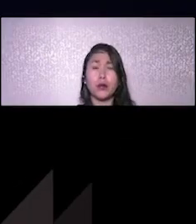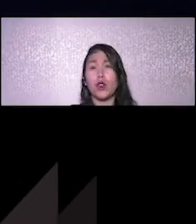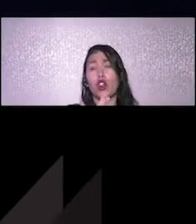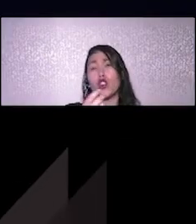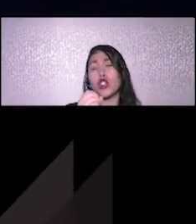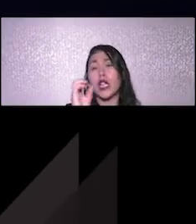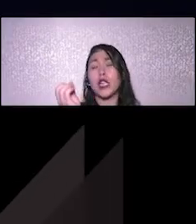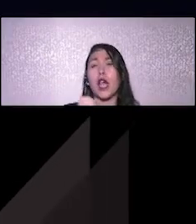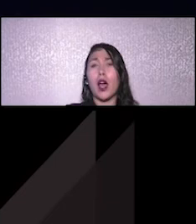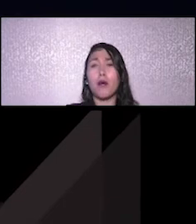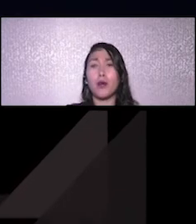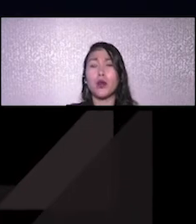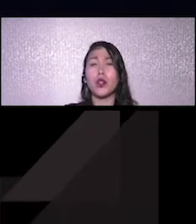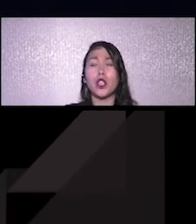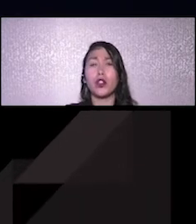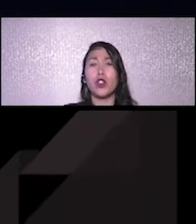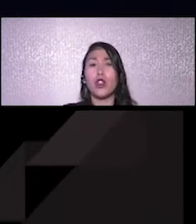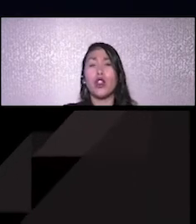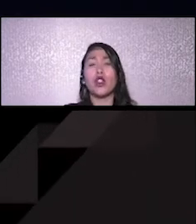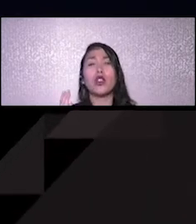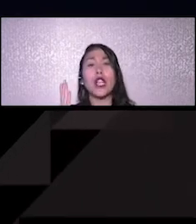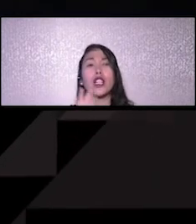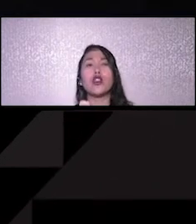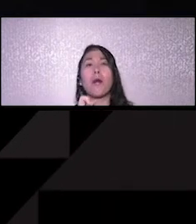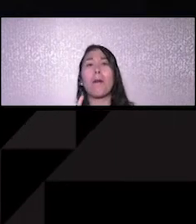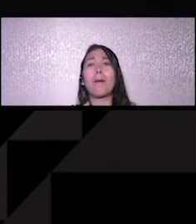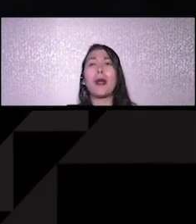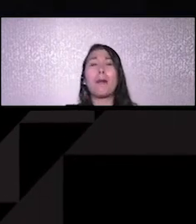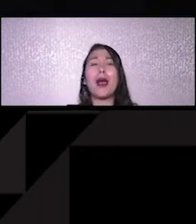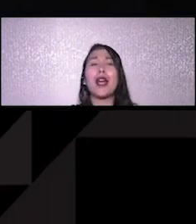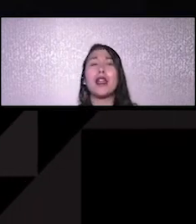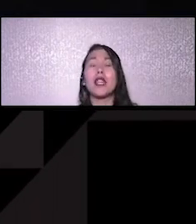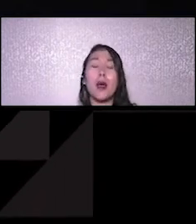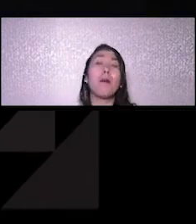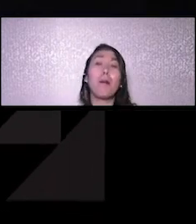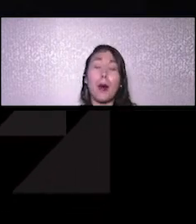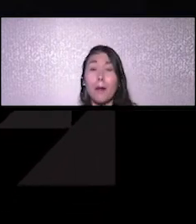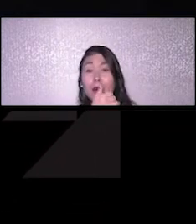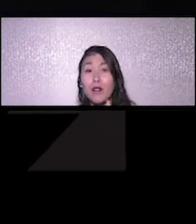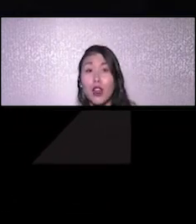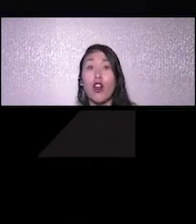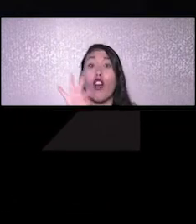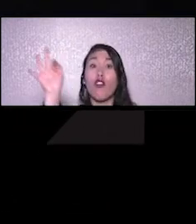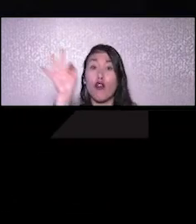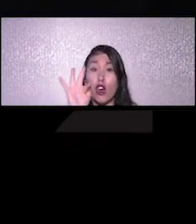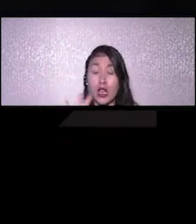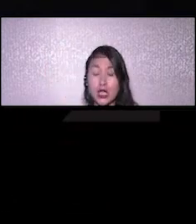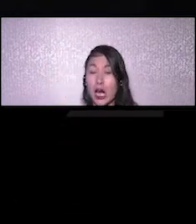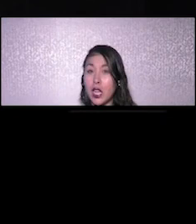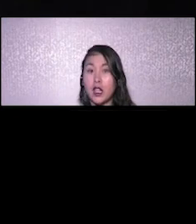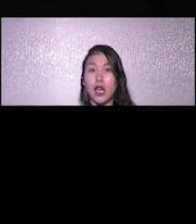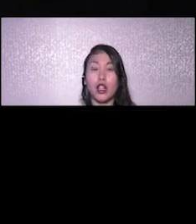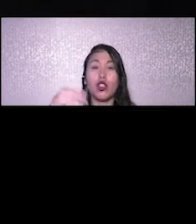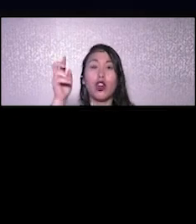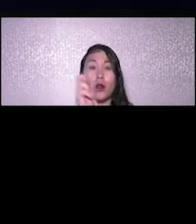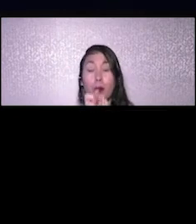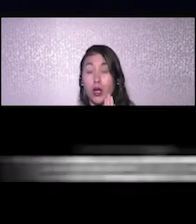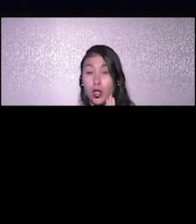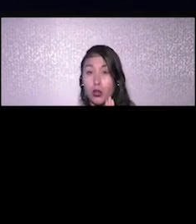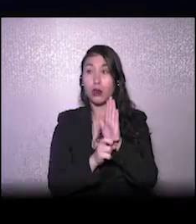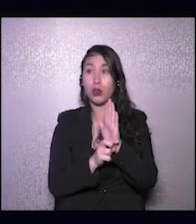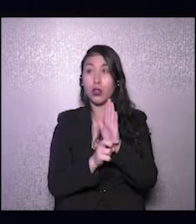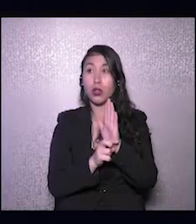sector atención primaria, 100% atención privada. FONASA liderando los proyectos de interoperabilidad,